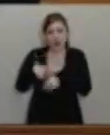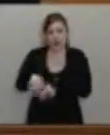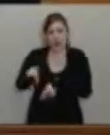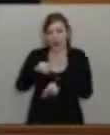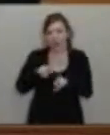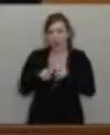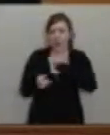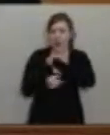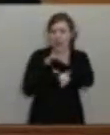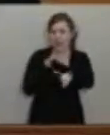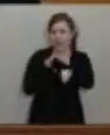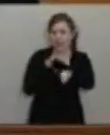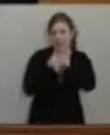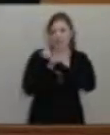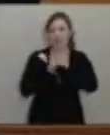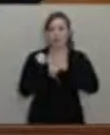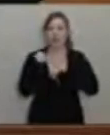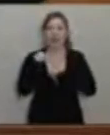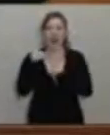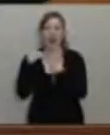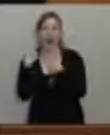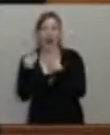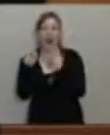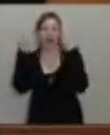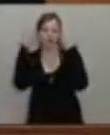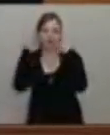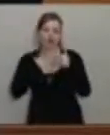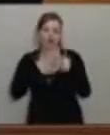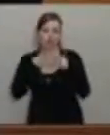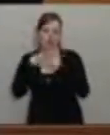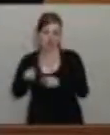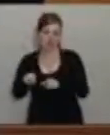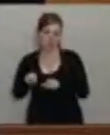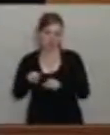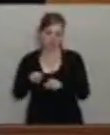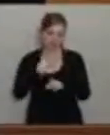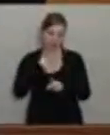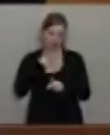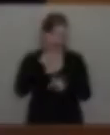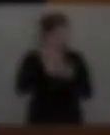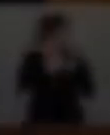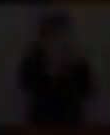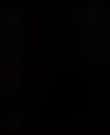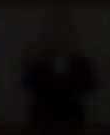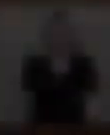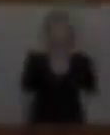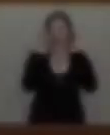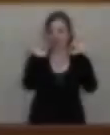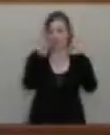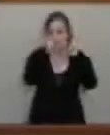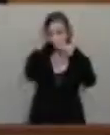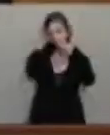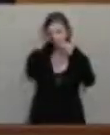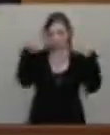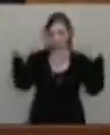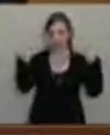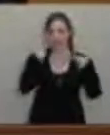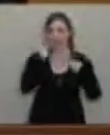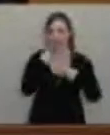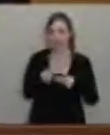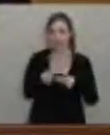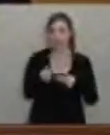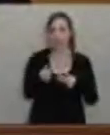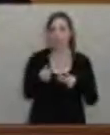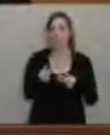elaboran sus asesores, señor presidente. Se lo digo con todo respeto, pero con toda firmeza. En primer término, señor